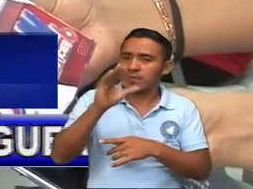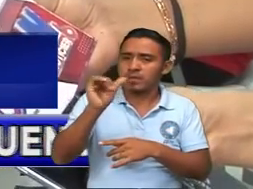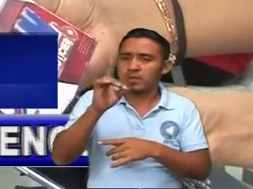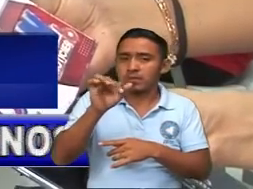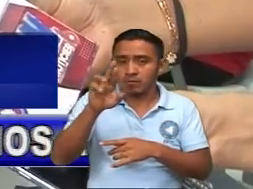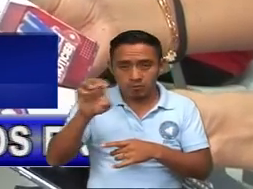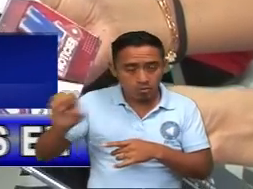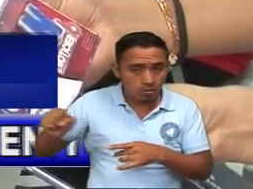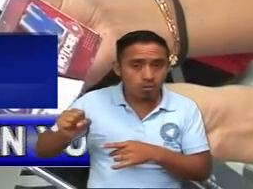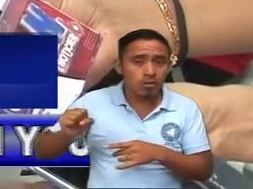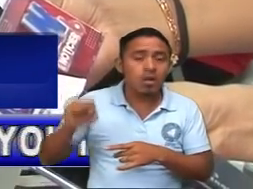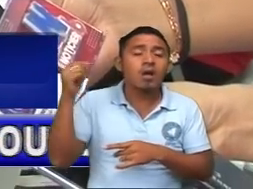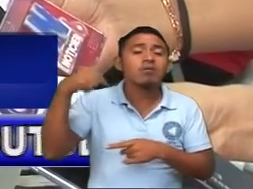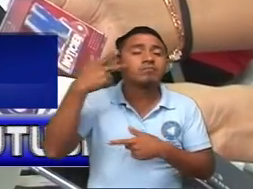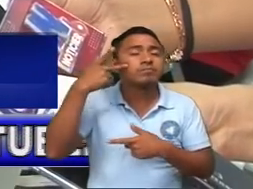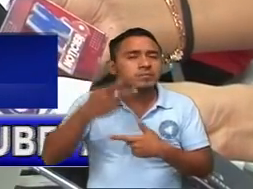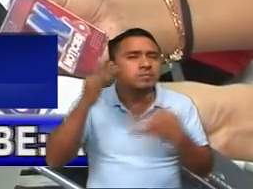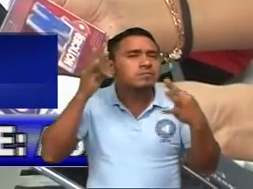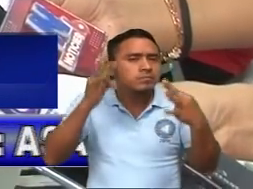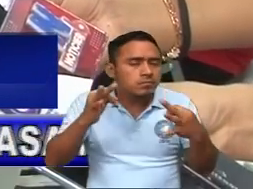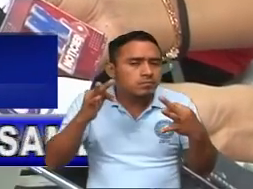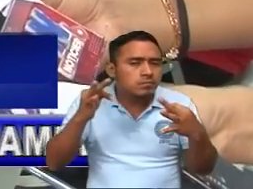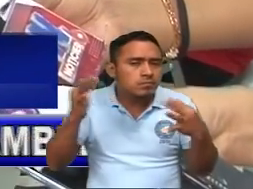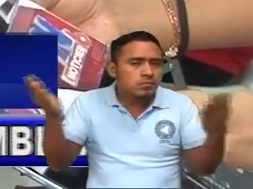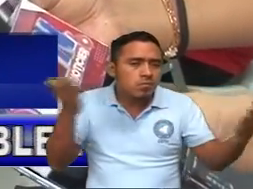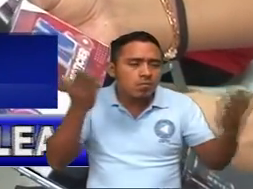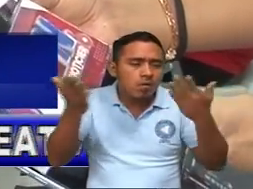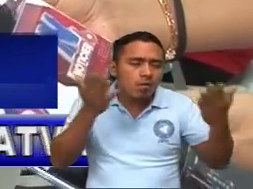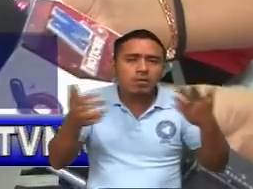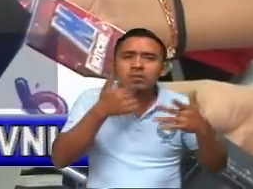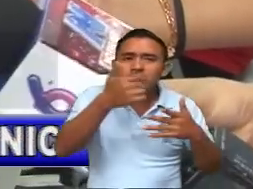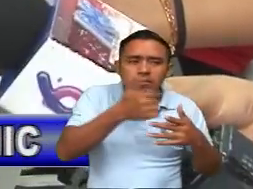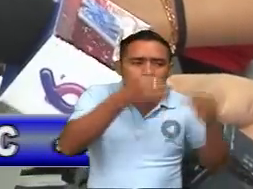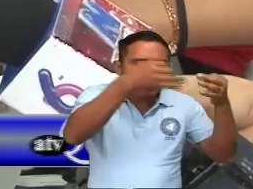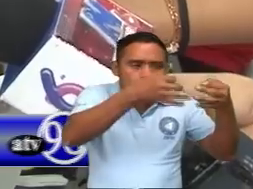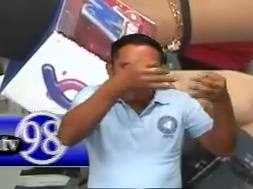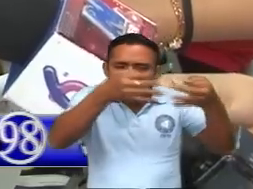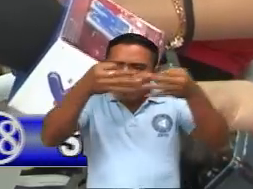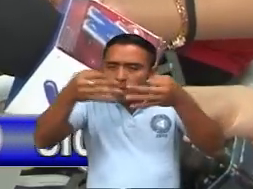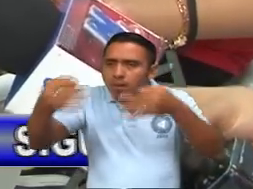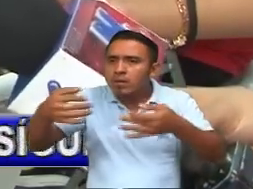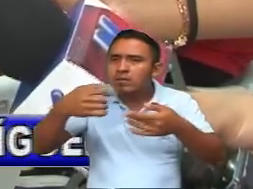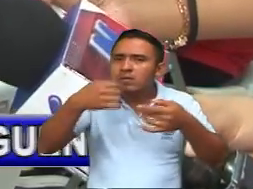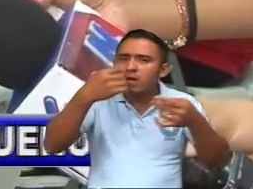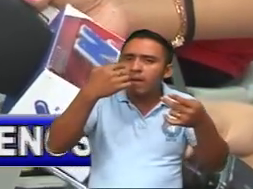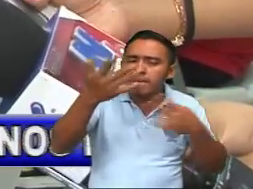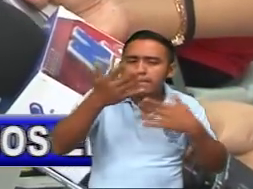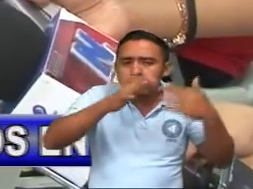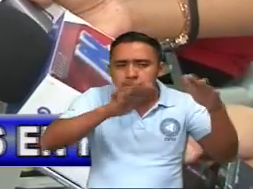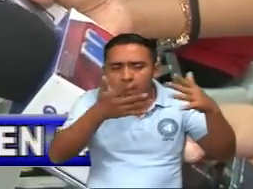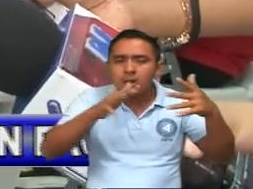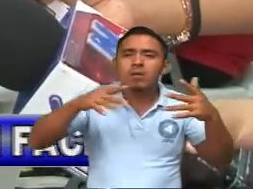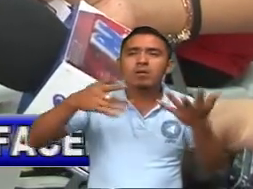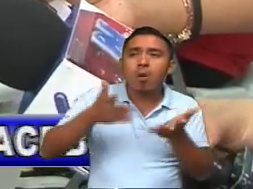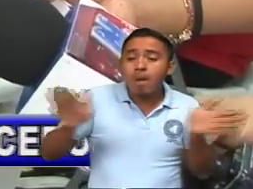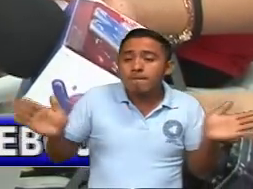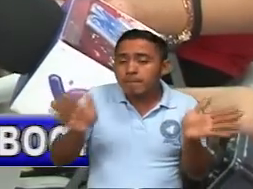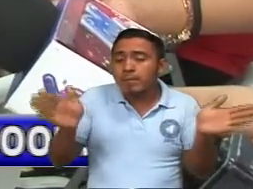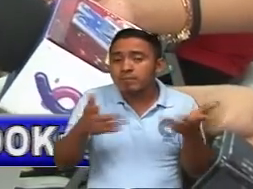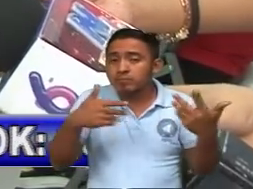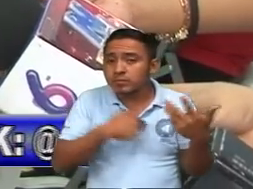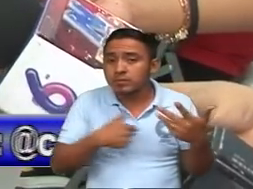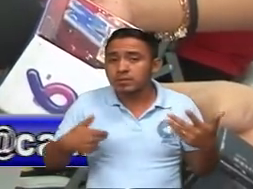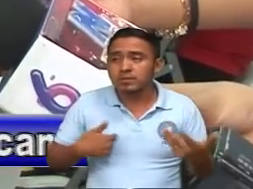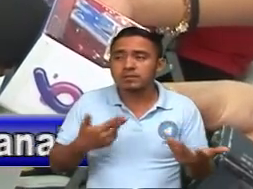mismo tiempo ver, digamos, quiénes están cumpliendo. Quienes van bien para poderlos estimular, porque esto